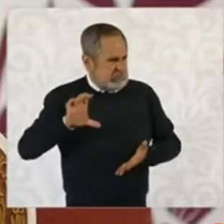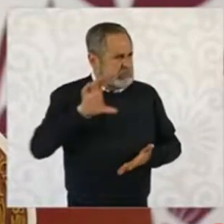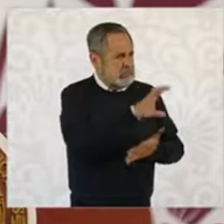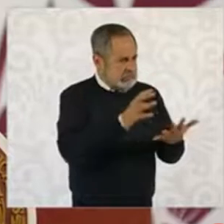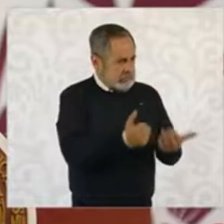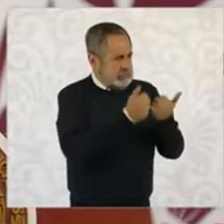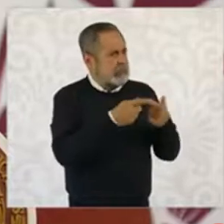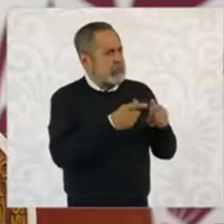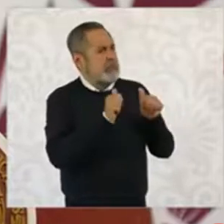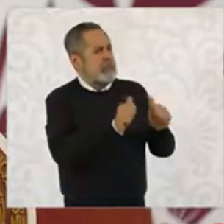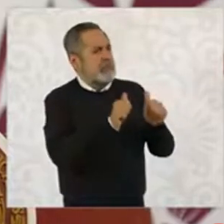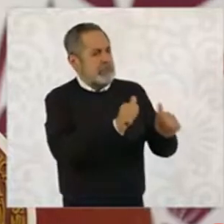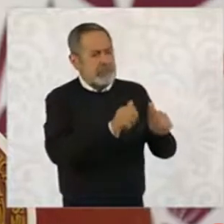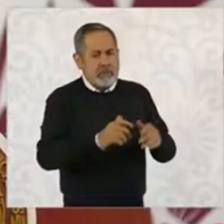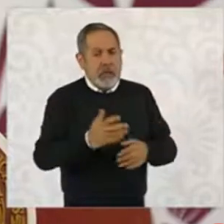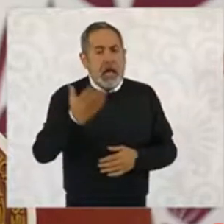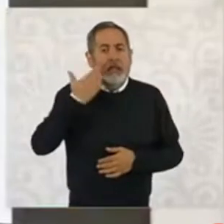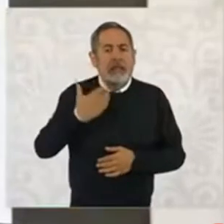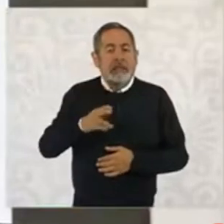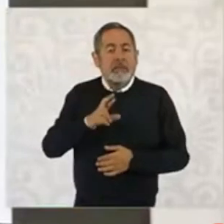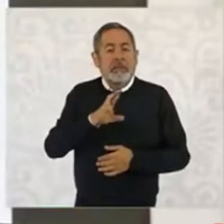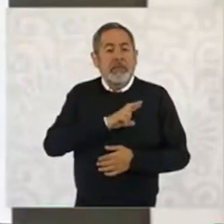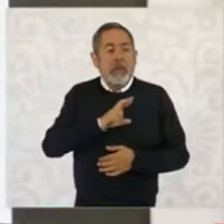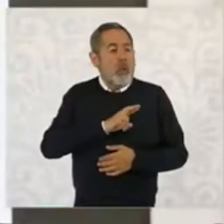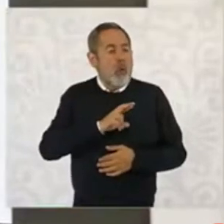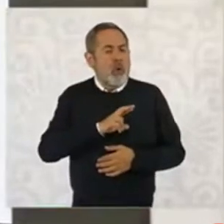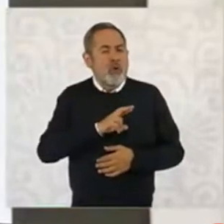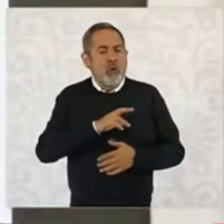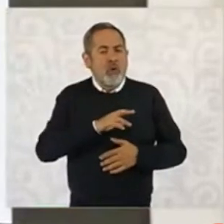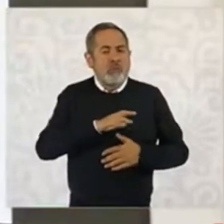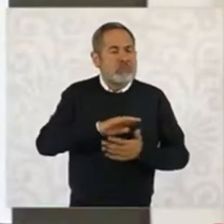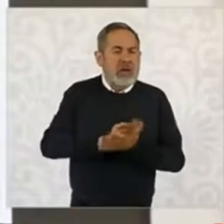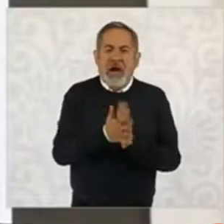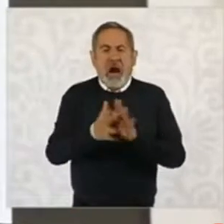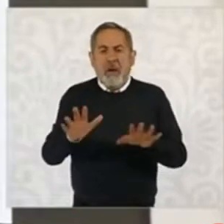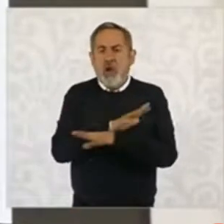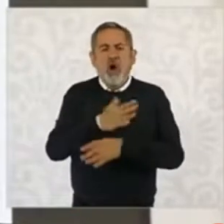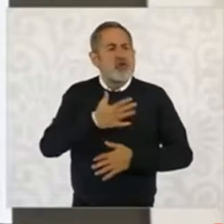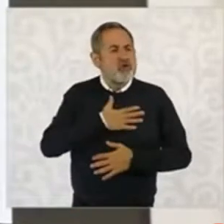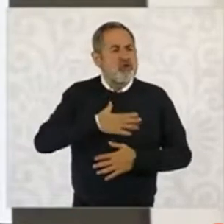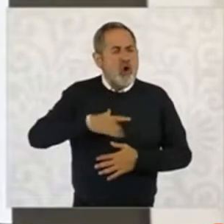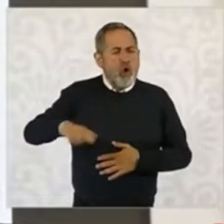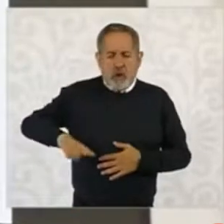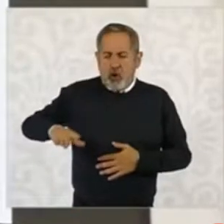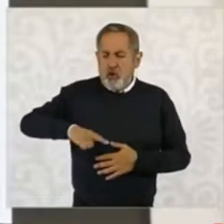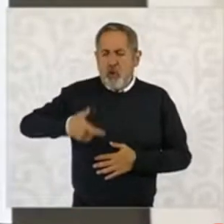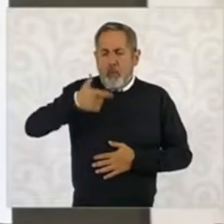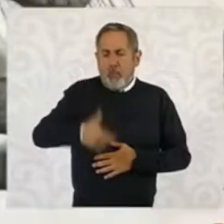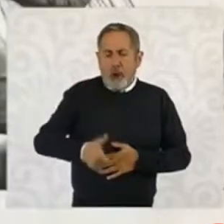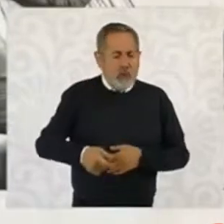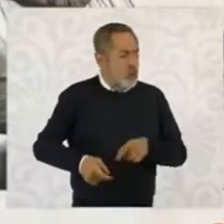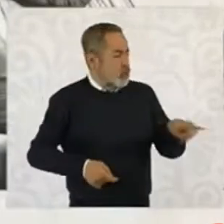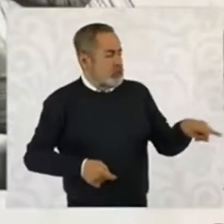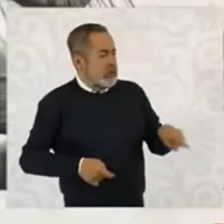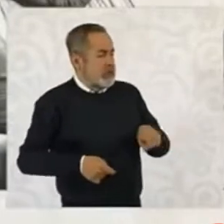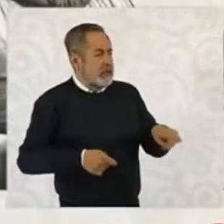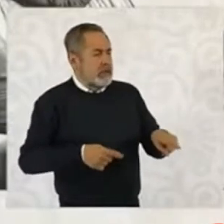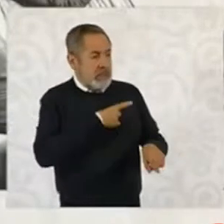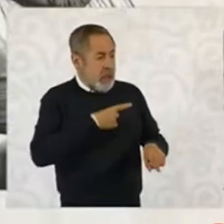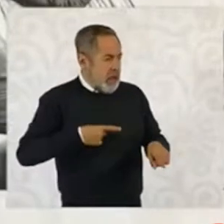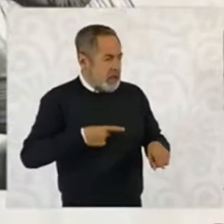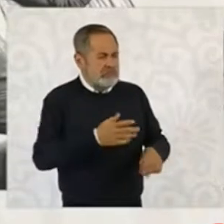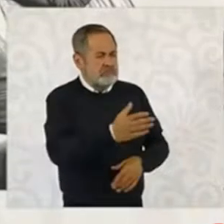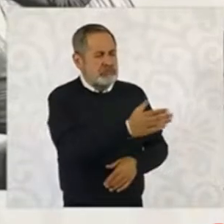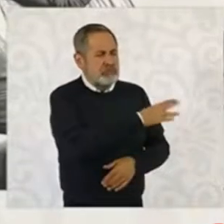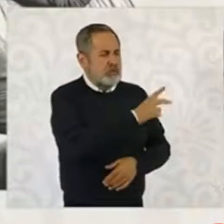que antes era un fideicomiso privado y de pronto convierten todo eso privado, deudas privadas, en una deuda de todos